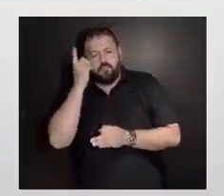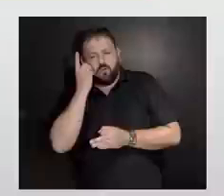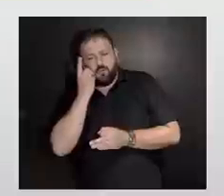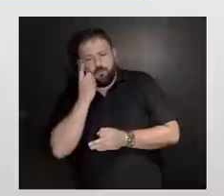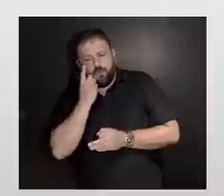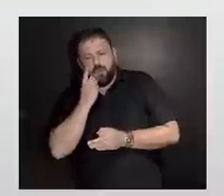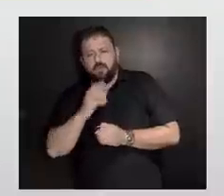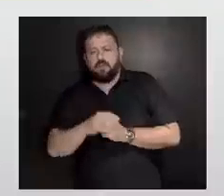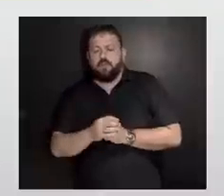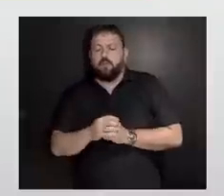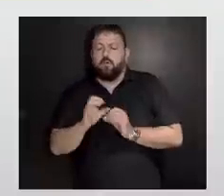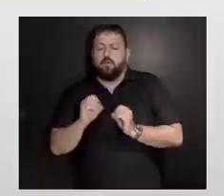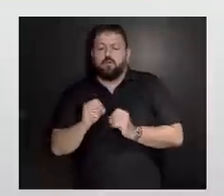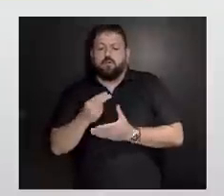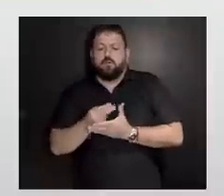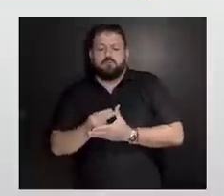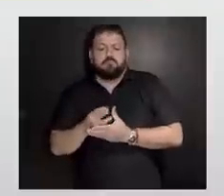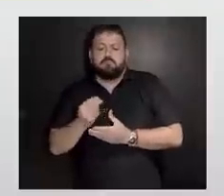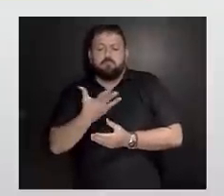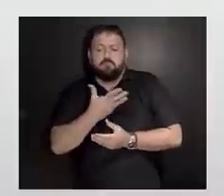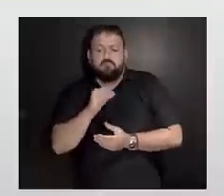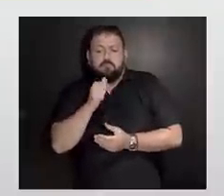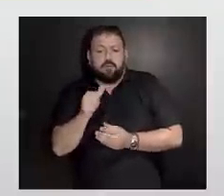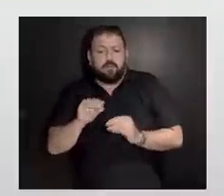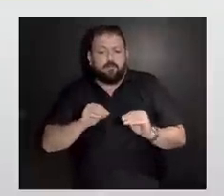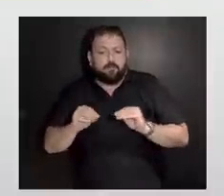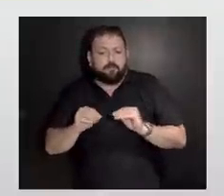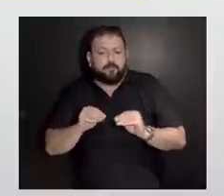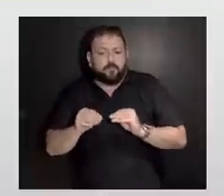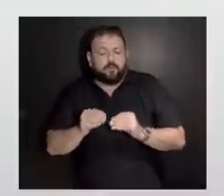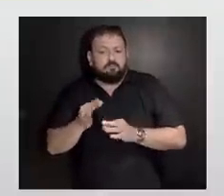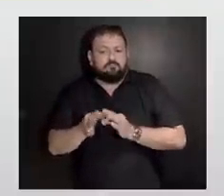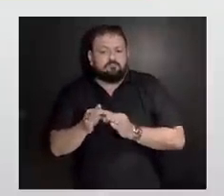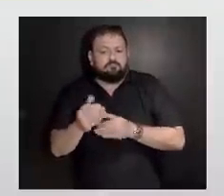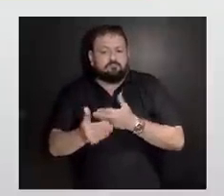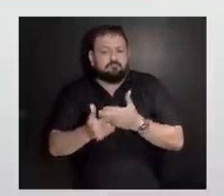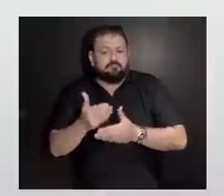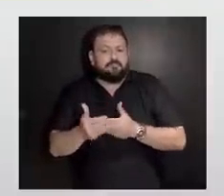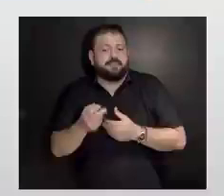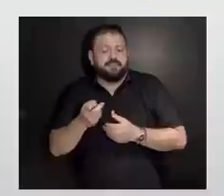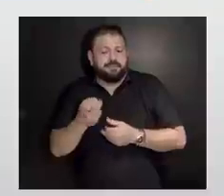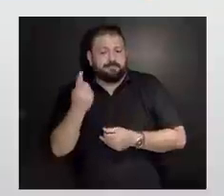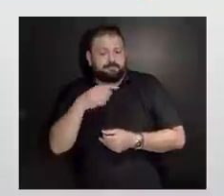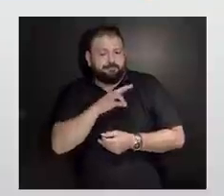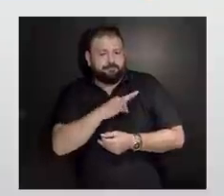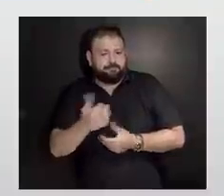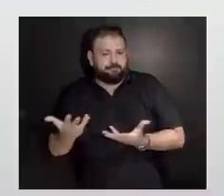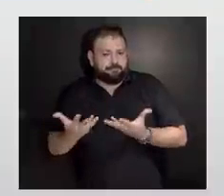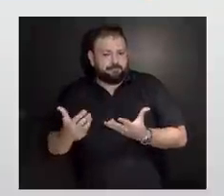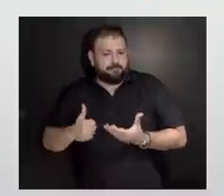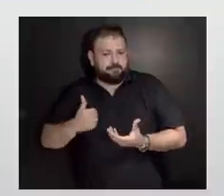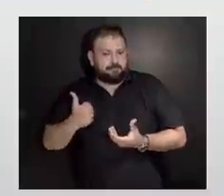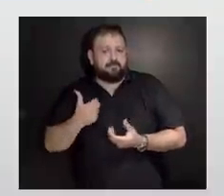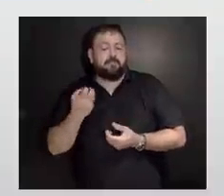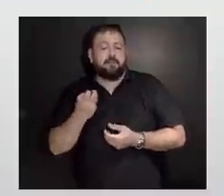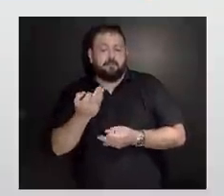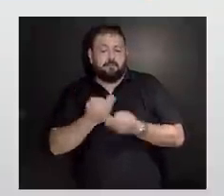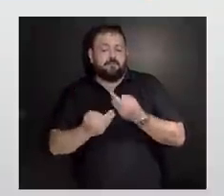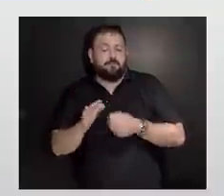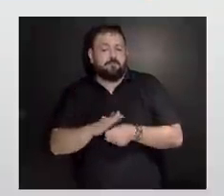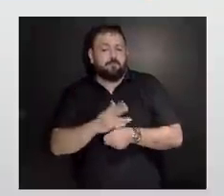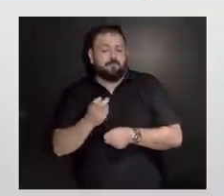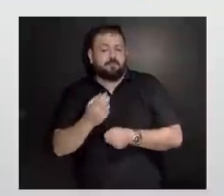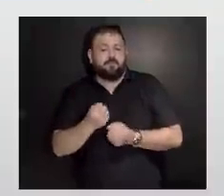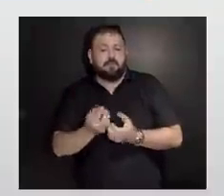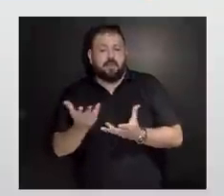a lo mejor cuando no tenemos un aporte constante de glucosa para que pueda ser aprovechado, o sea, que no la estamos consumiendo,